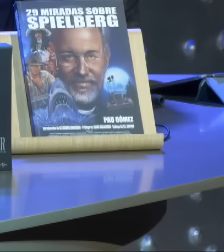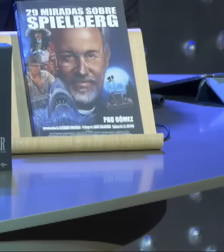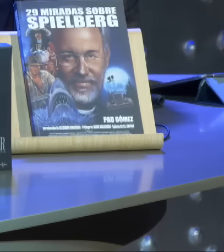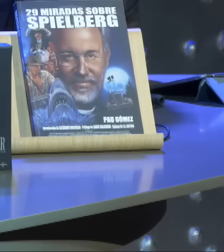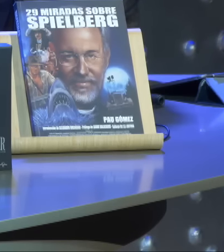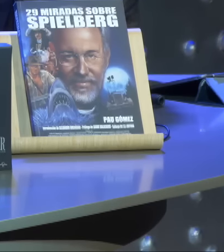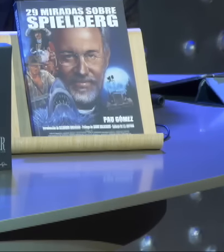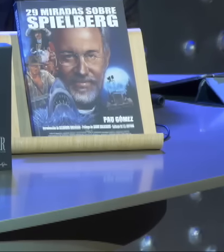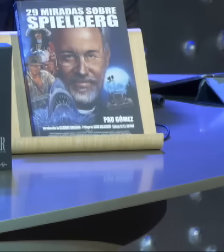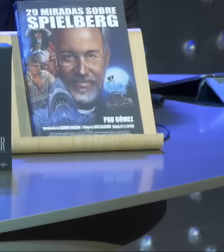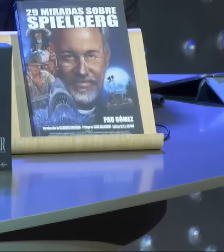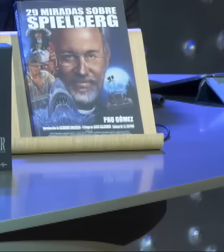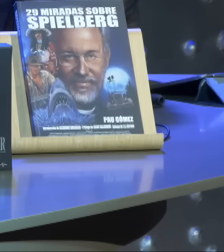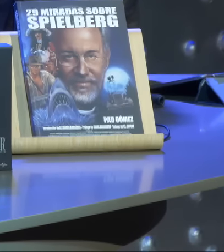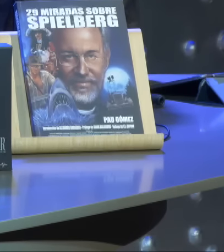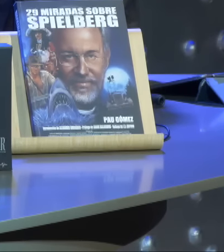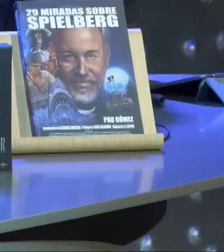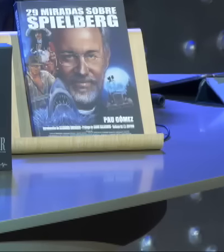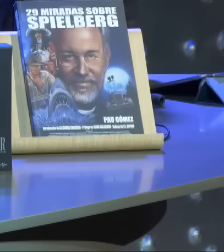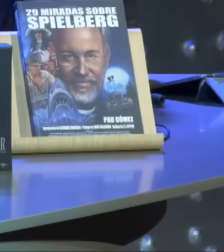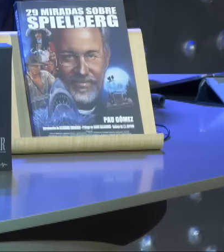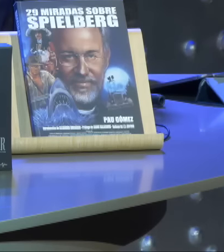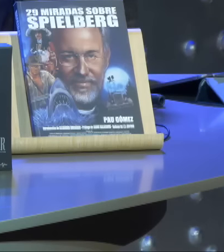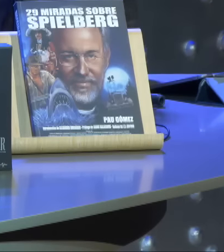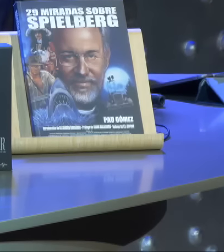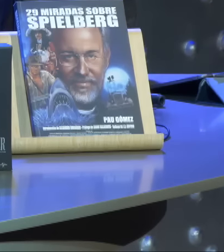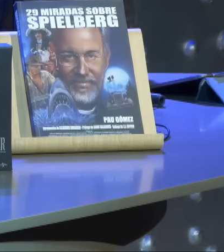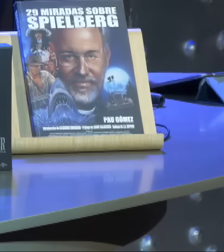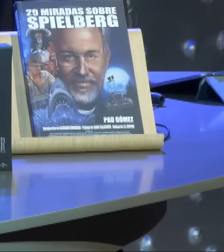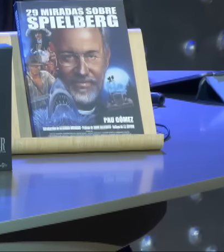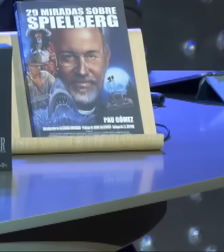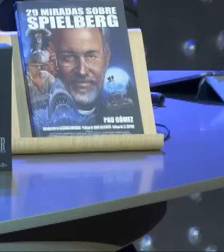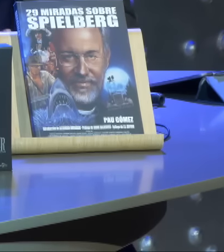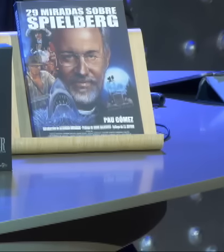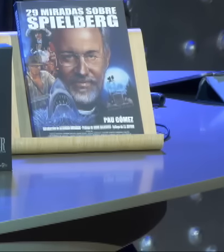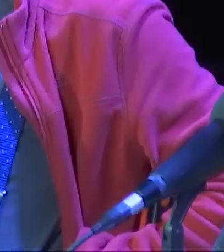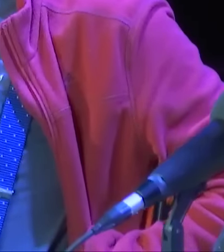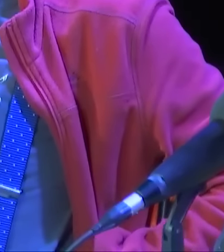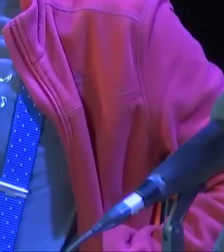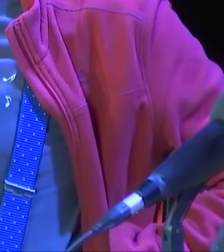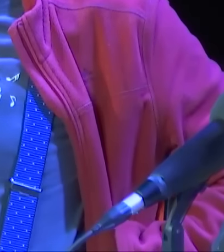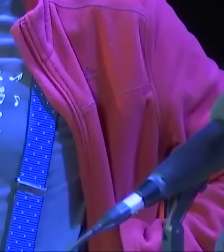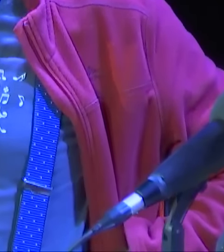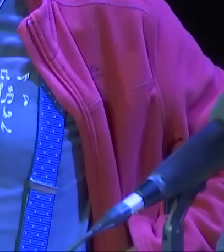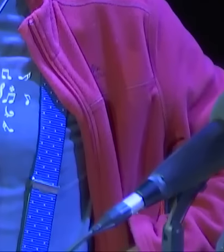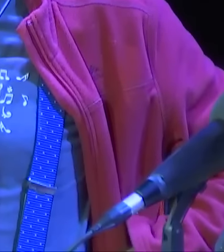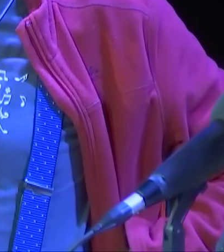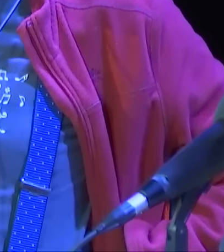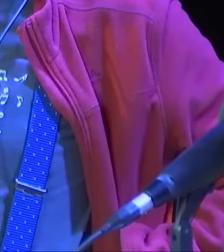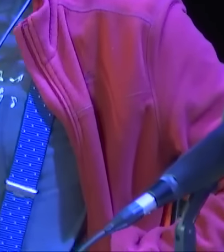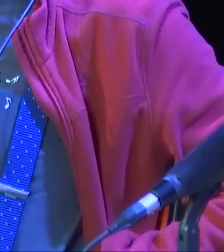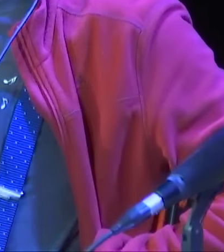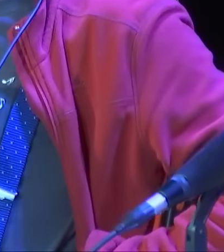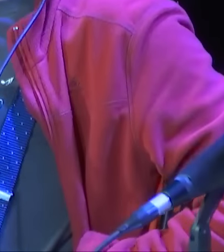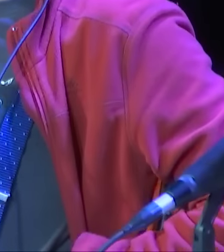Sí, sí, sí. Sí, pero aquí todas las cámaras tienen bala en esta ruleta rusa, porque están todos